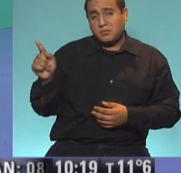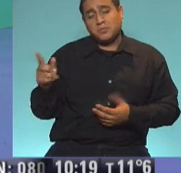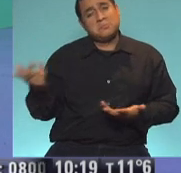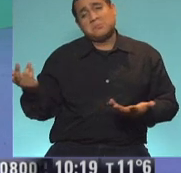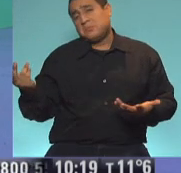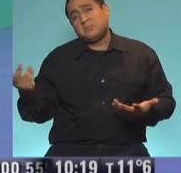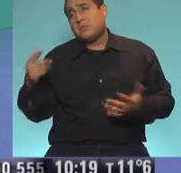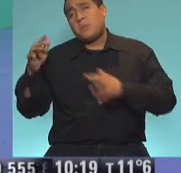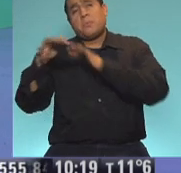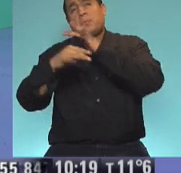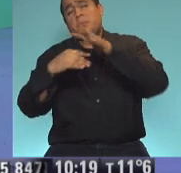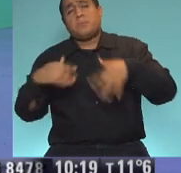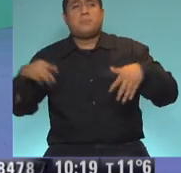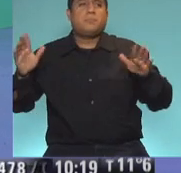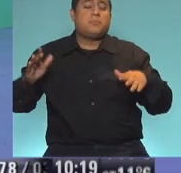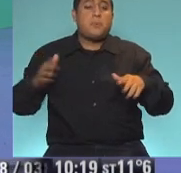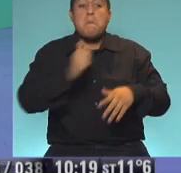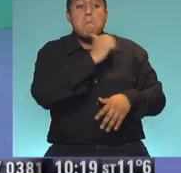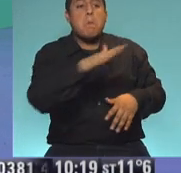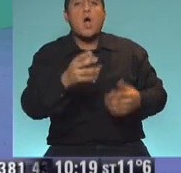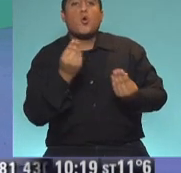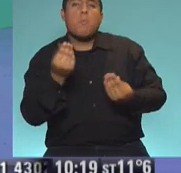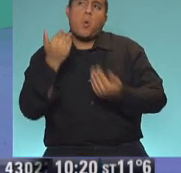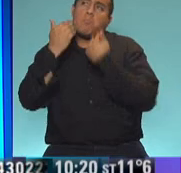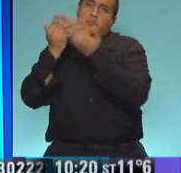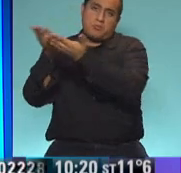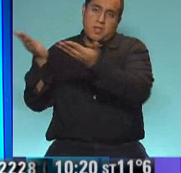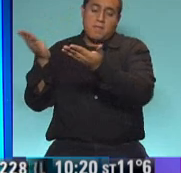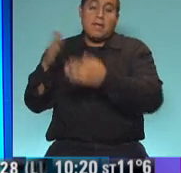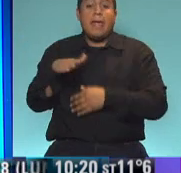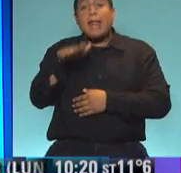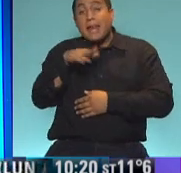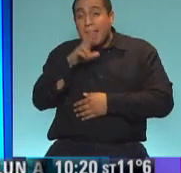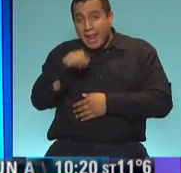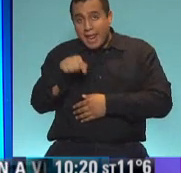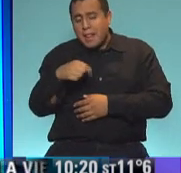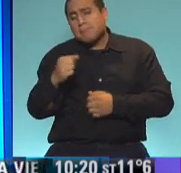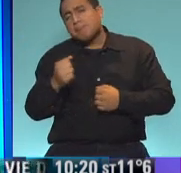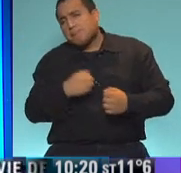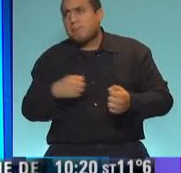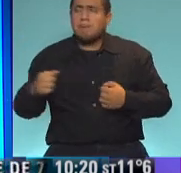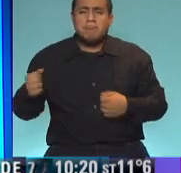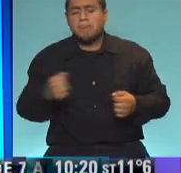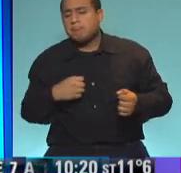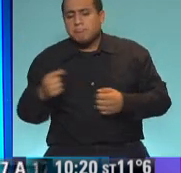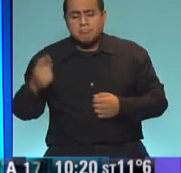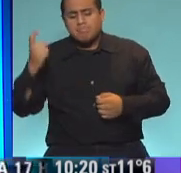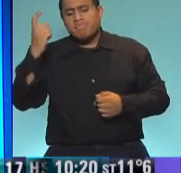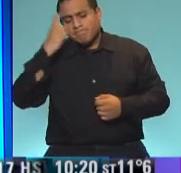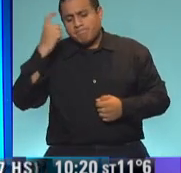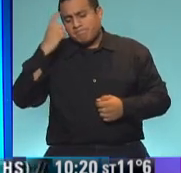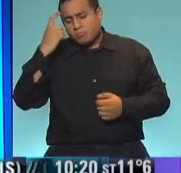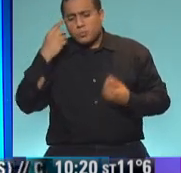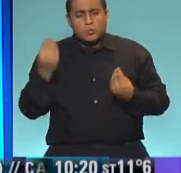andar por los aires. No saben cómo es el mar. La nena sigue correteando mientras piensan en cómo serán